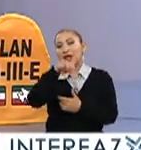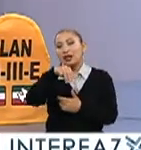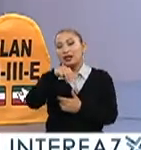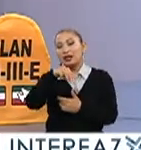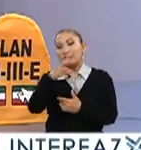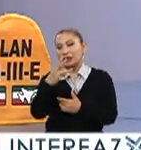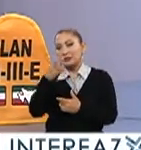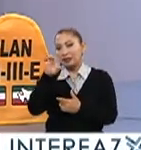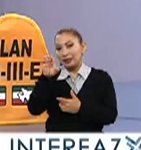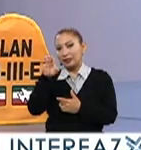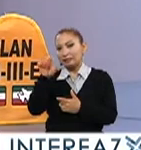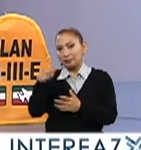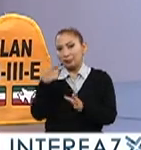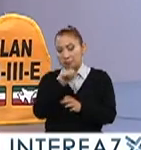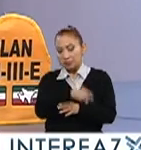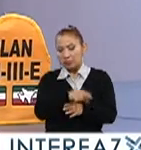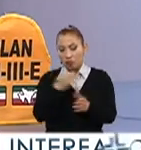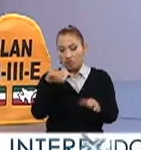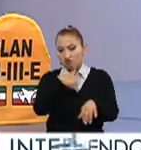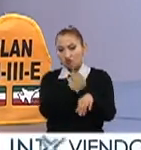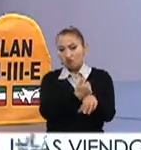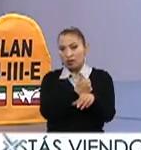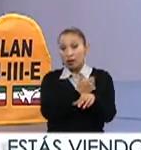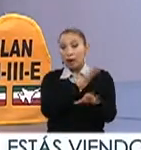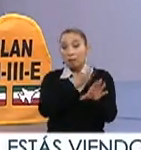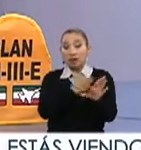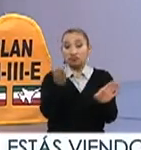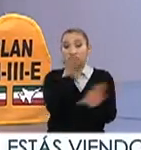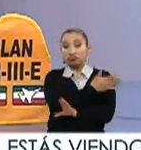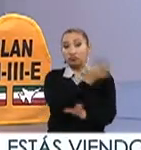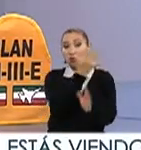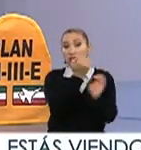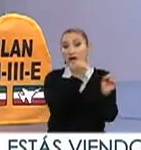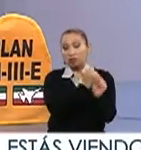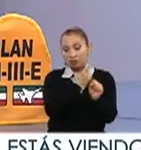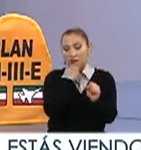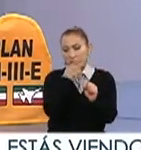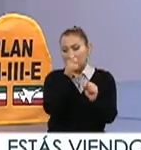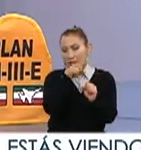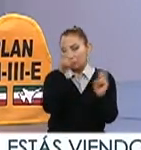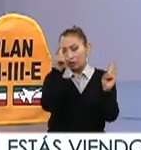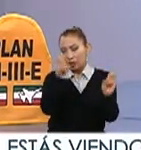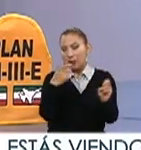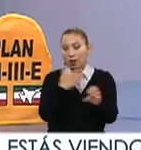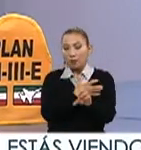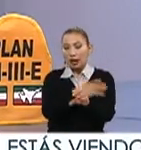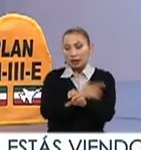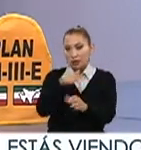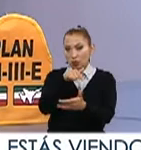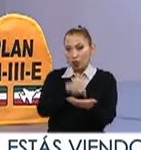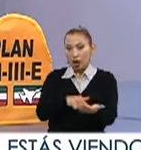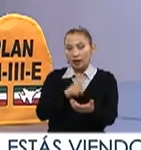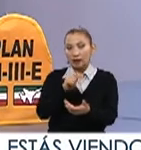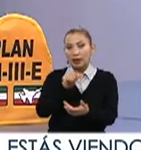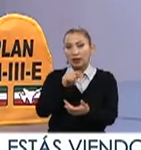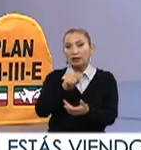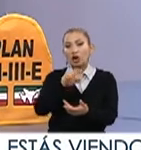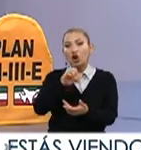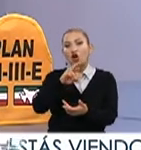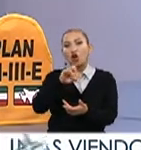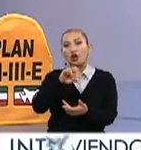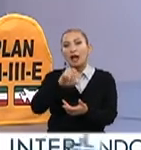que fue por cierto, creado hace más de 50 años y para hablar de este tema nos acompaña en el estudio el teniente